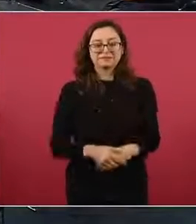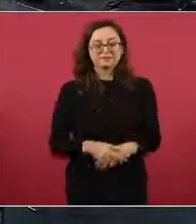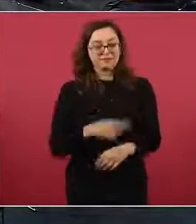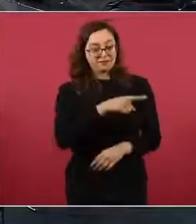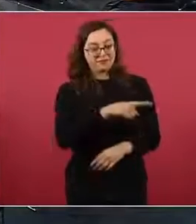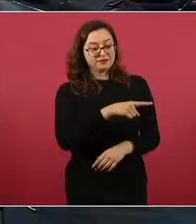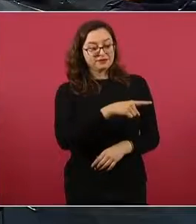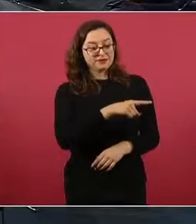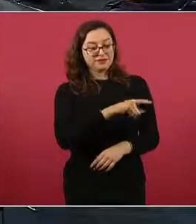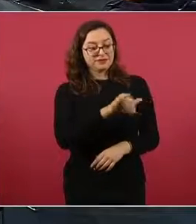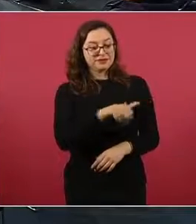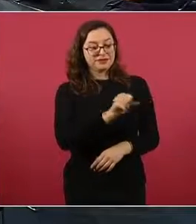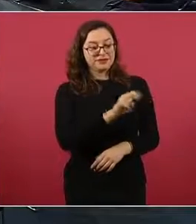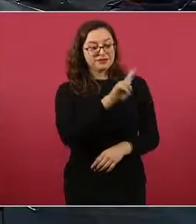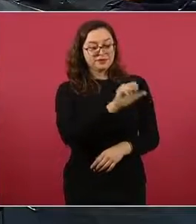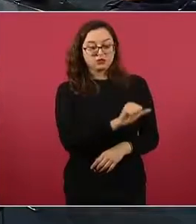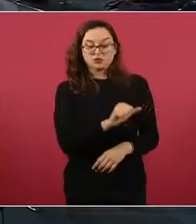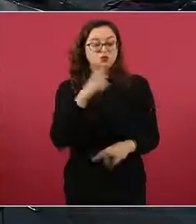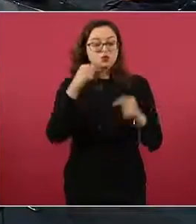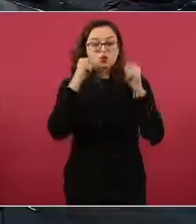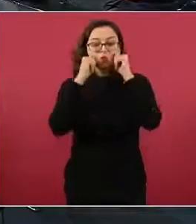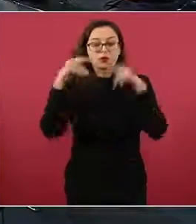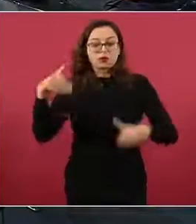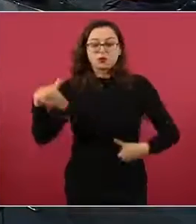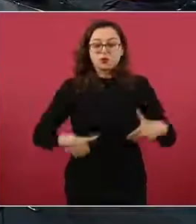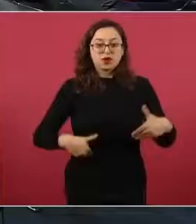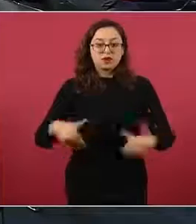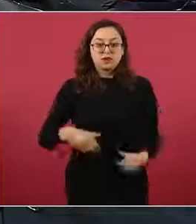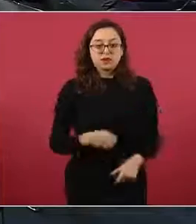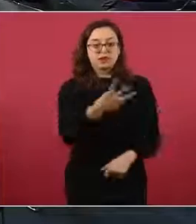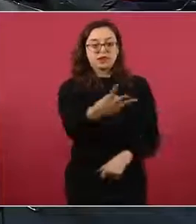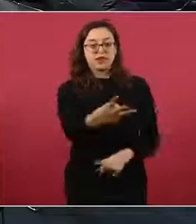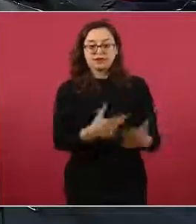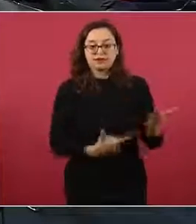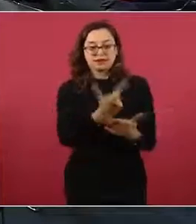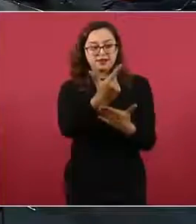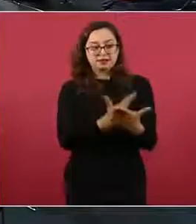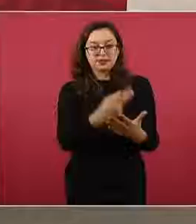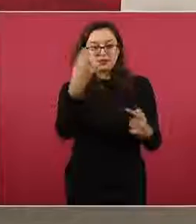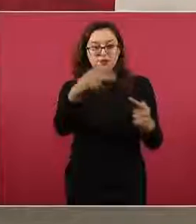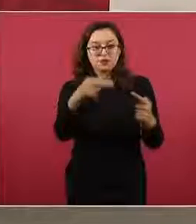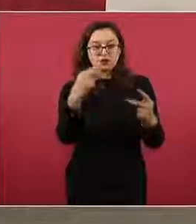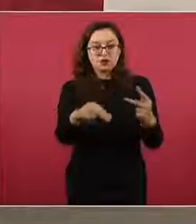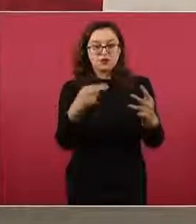Jesús, aunque se molesten, los tres.